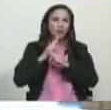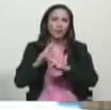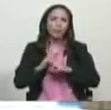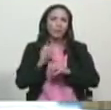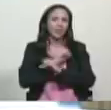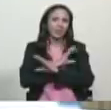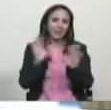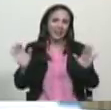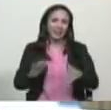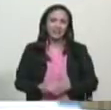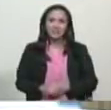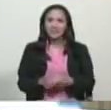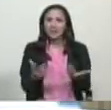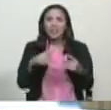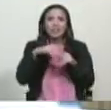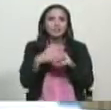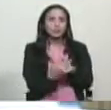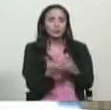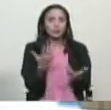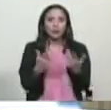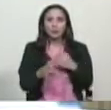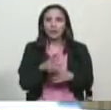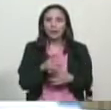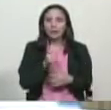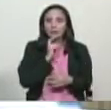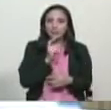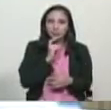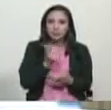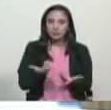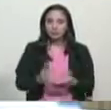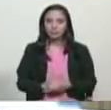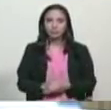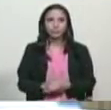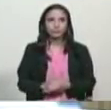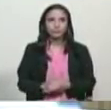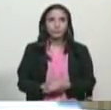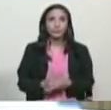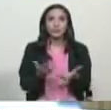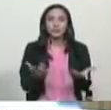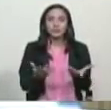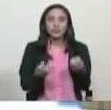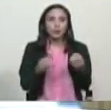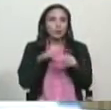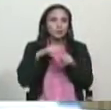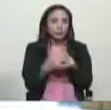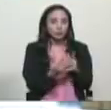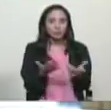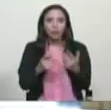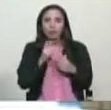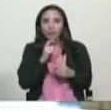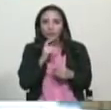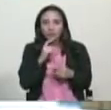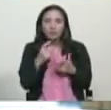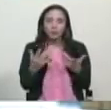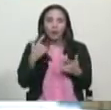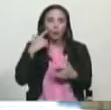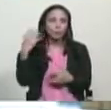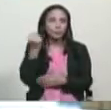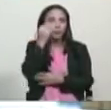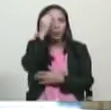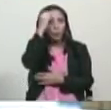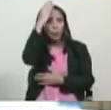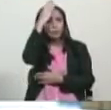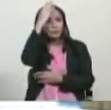de momentos críticos como esto, como dice Albert Einstein: de la crisis sale el conocimiento,